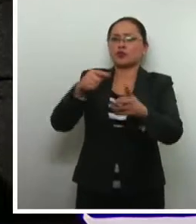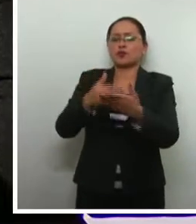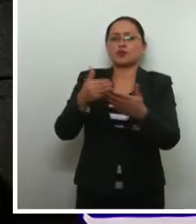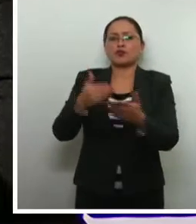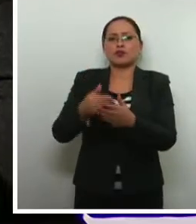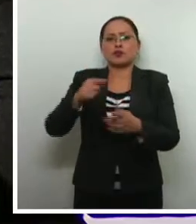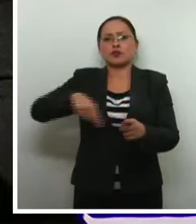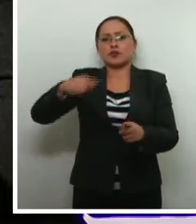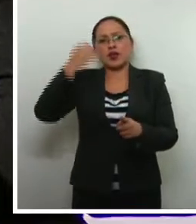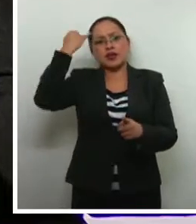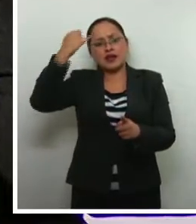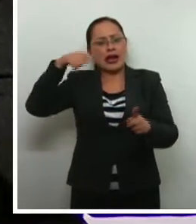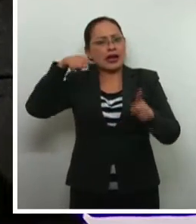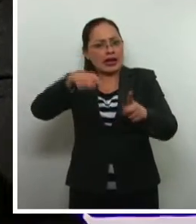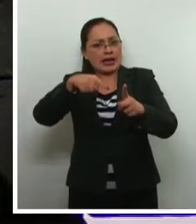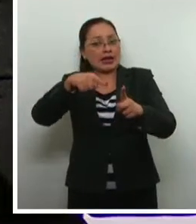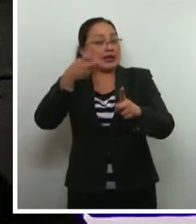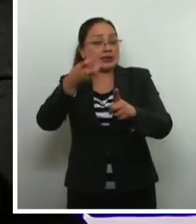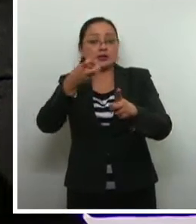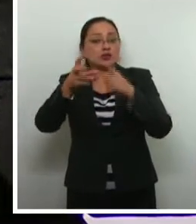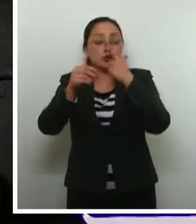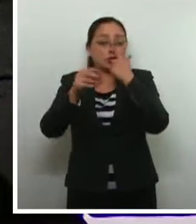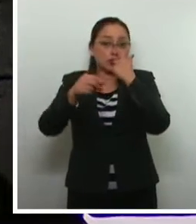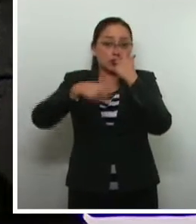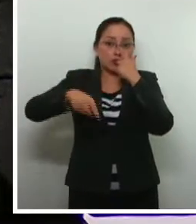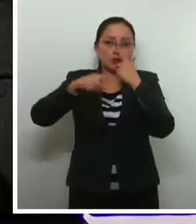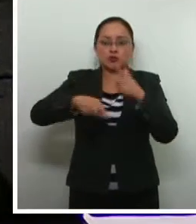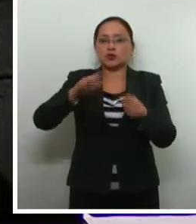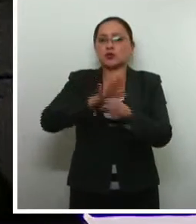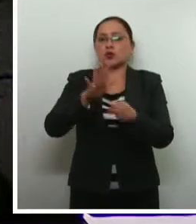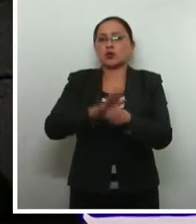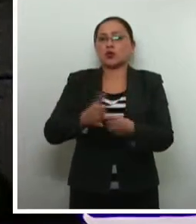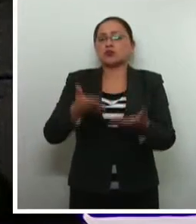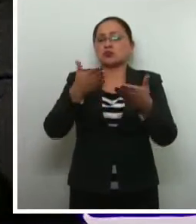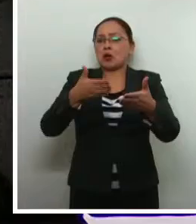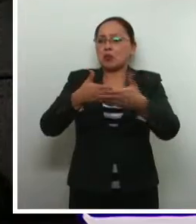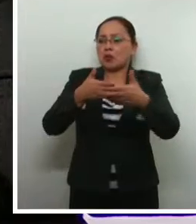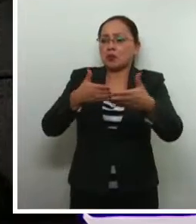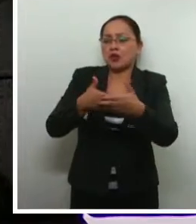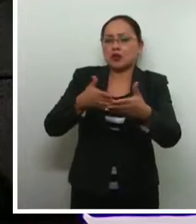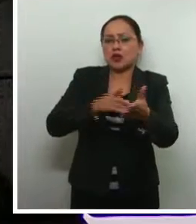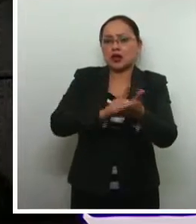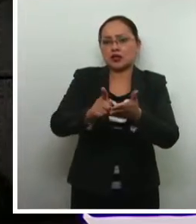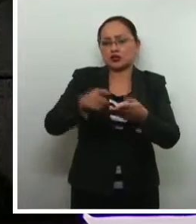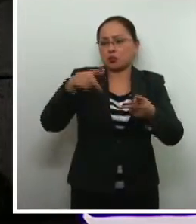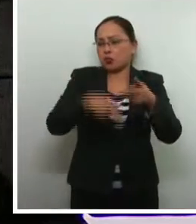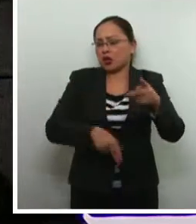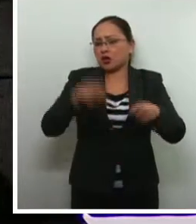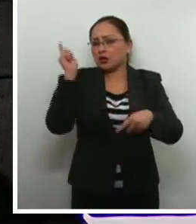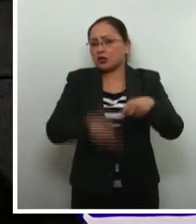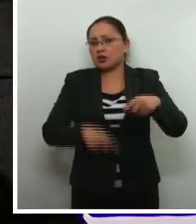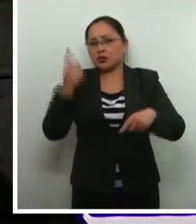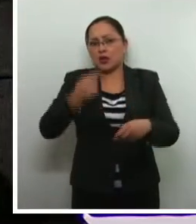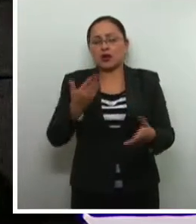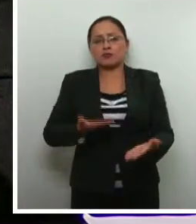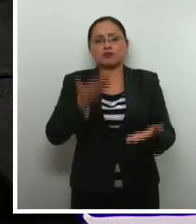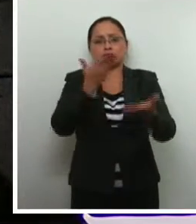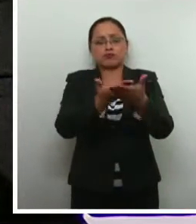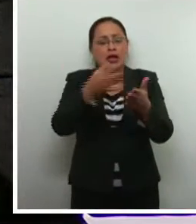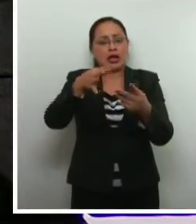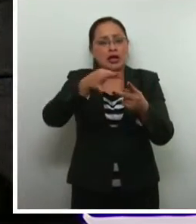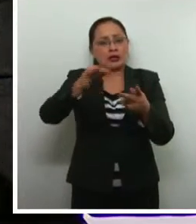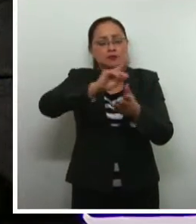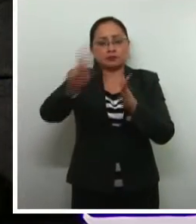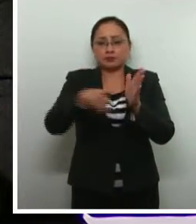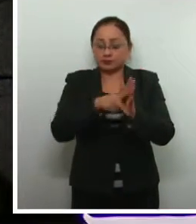planteamiento que estamos haciendo. En ningún momento se conculca el derecho de cualquier legislador a presentar reservas. Si